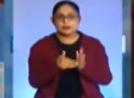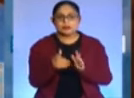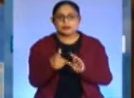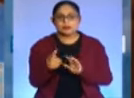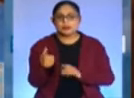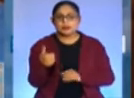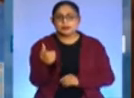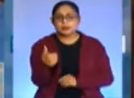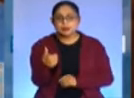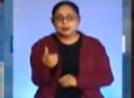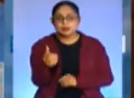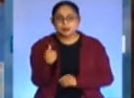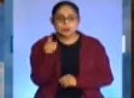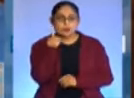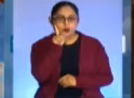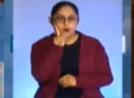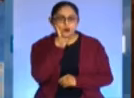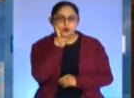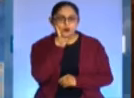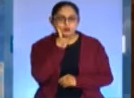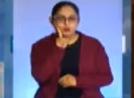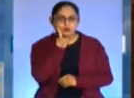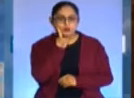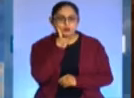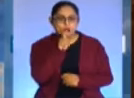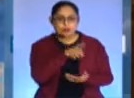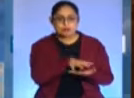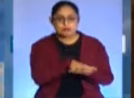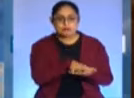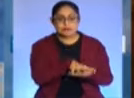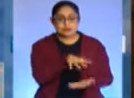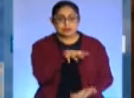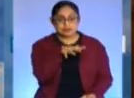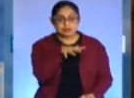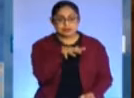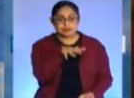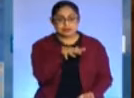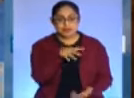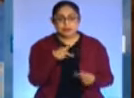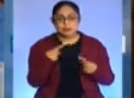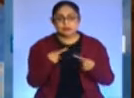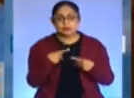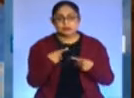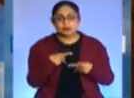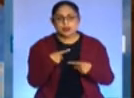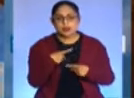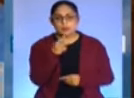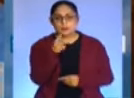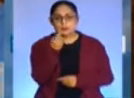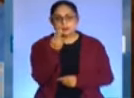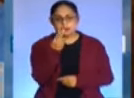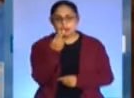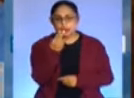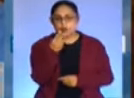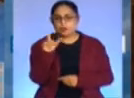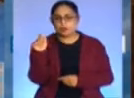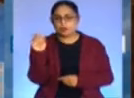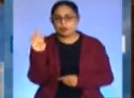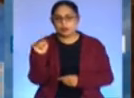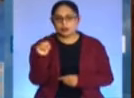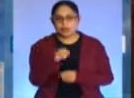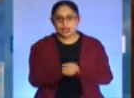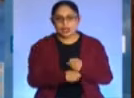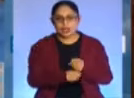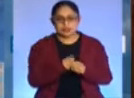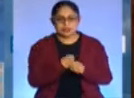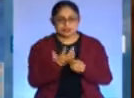1,606 son mujeres. La mayor incidencia está en personas jóvenes de 25 a 29 años. Por